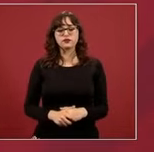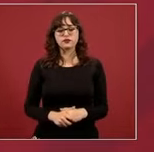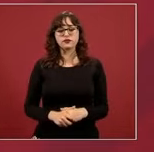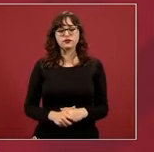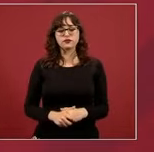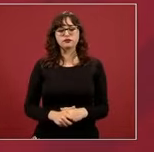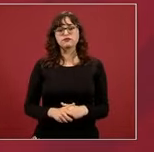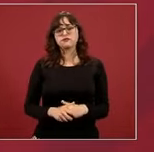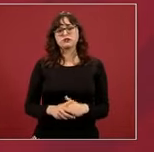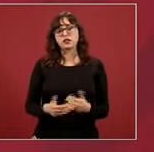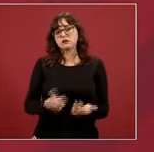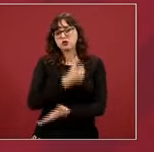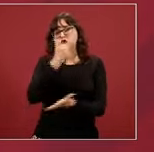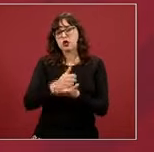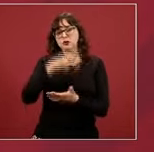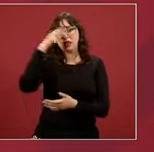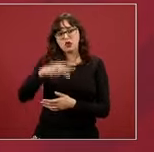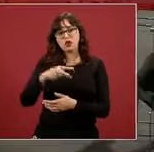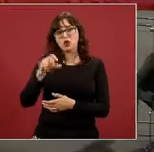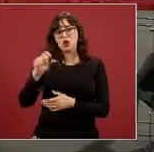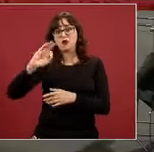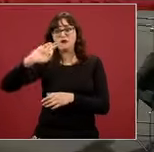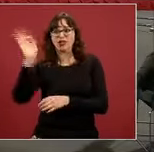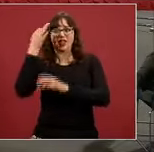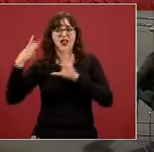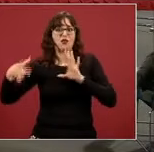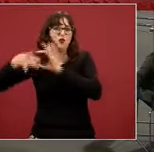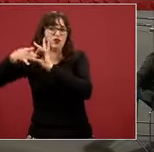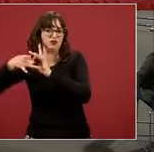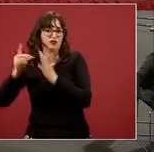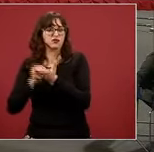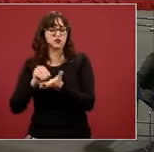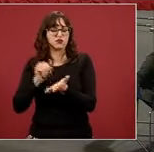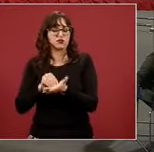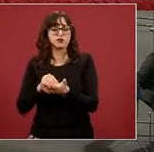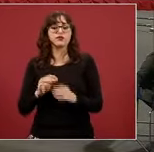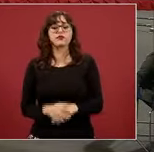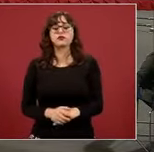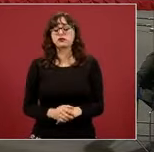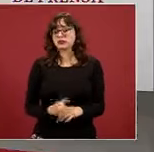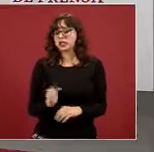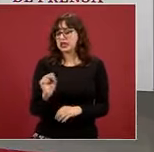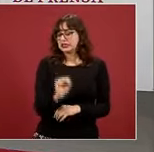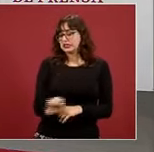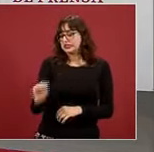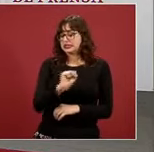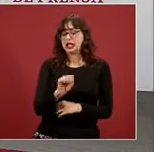carácter federal todavía. El sábado 14 de marzo yo